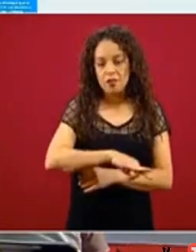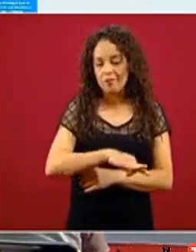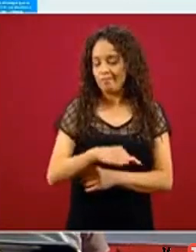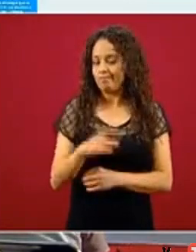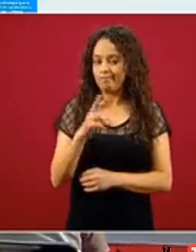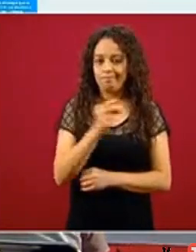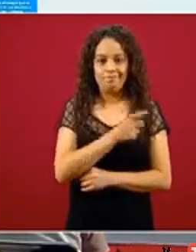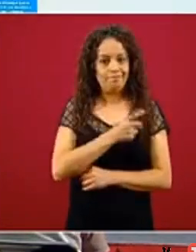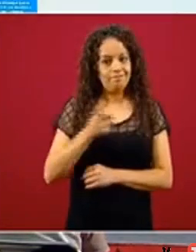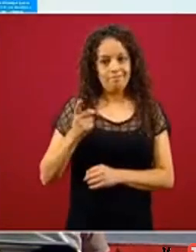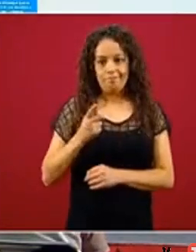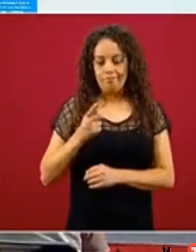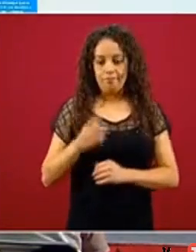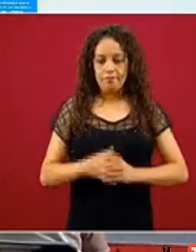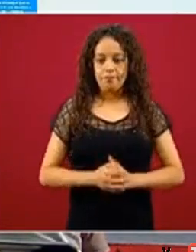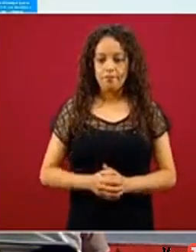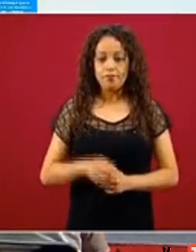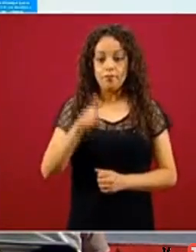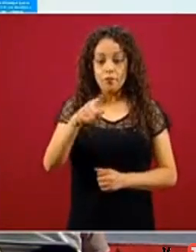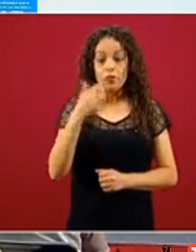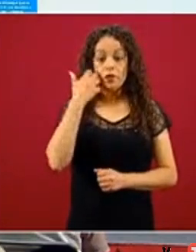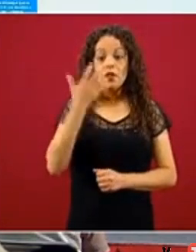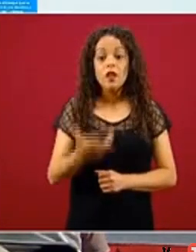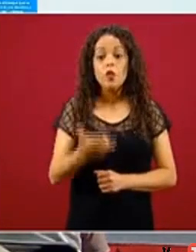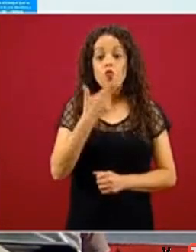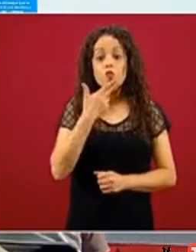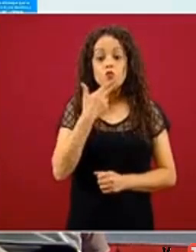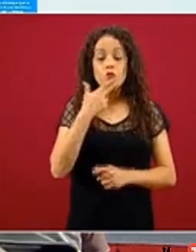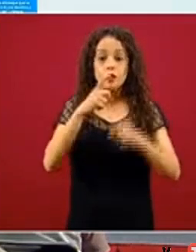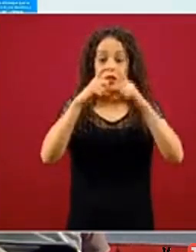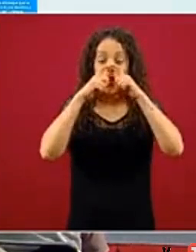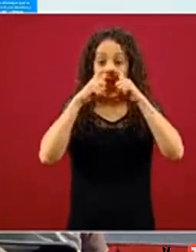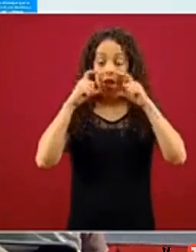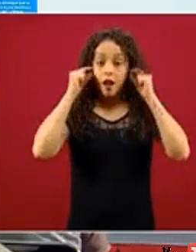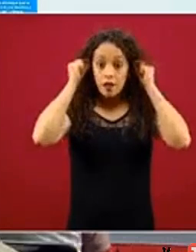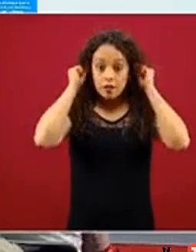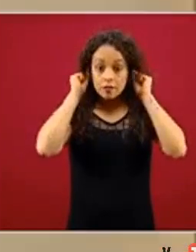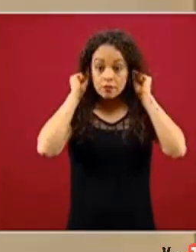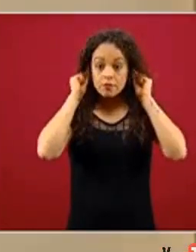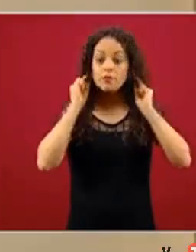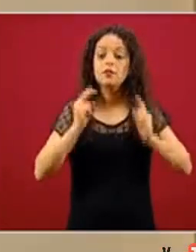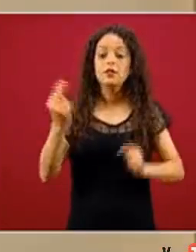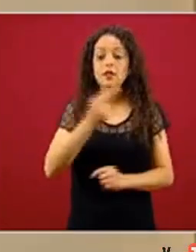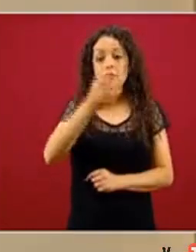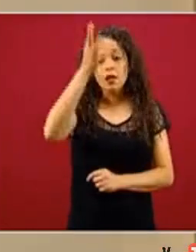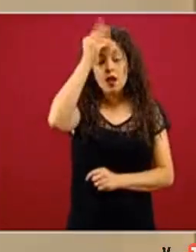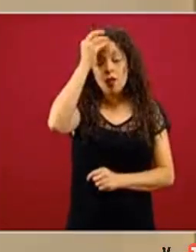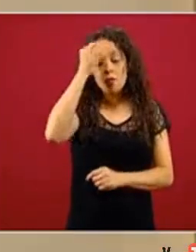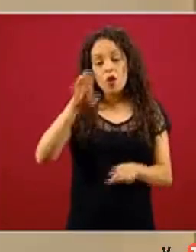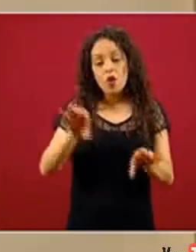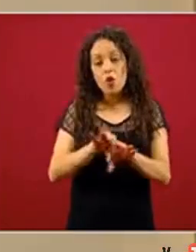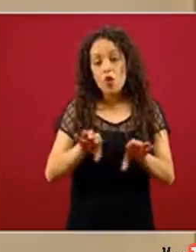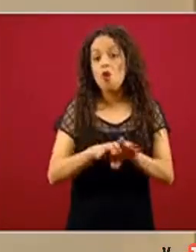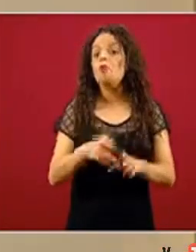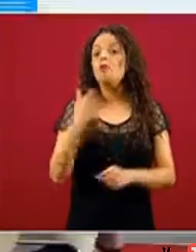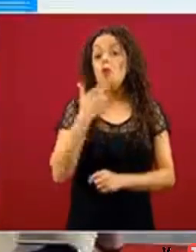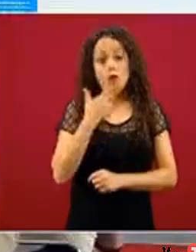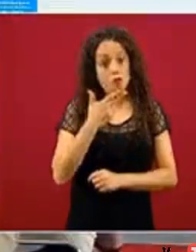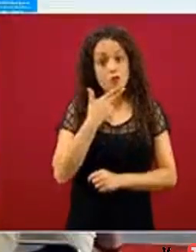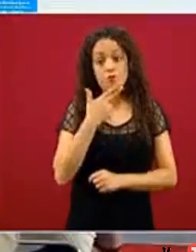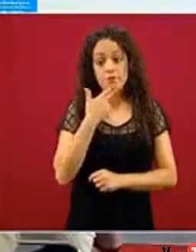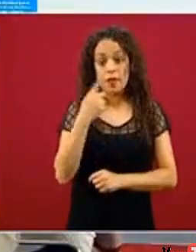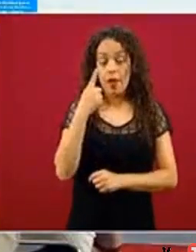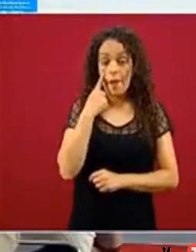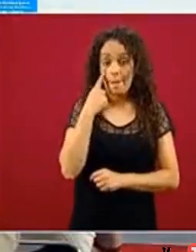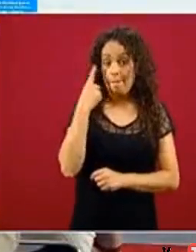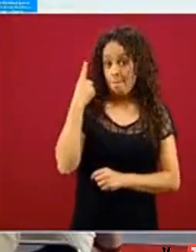¿Quieres usar cubreboca? Cierto, me olvidaba, puse esta. ¿Quieres usar cubreboca? Hay que aprender a usarlo también. Esta infografía